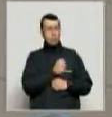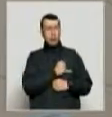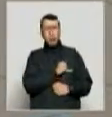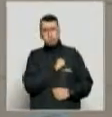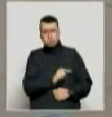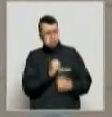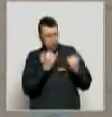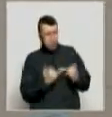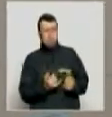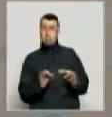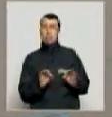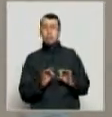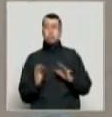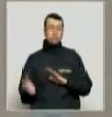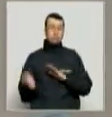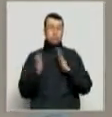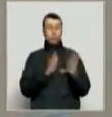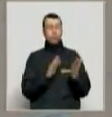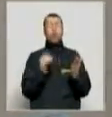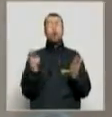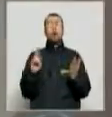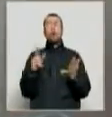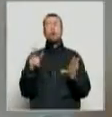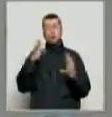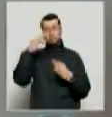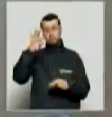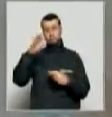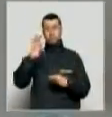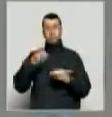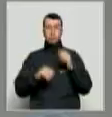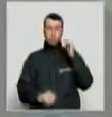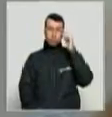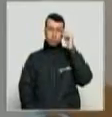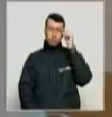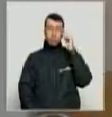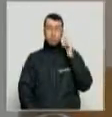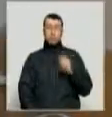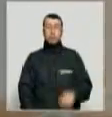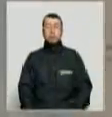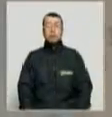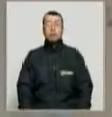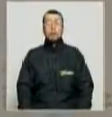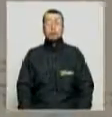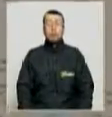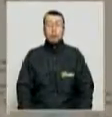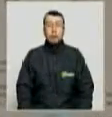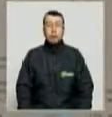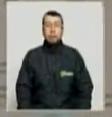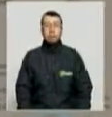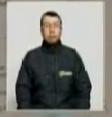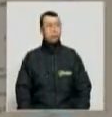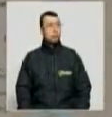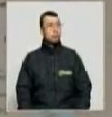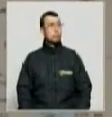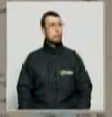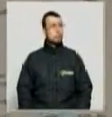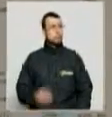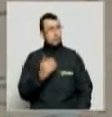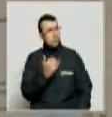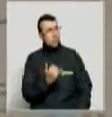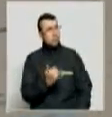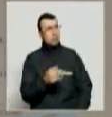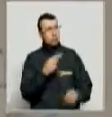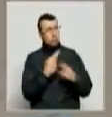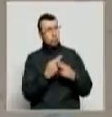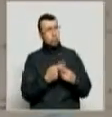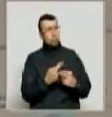menos. Y si pasamos a la siguiente hoja, doctor. Eso. También él nos da unos valores que también nos los da a nivel numérico.